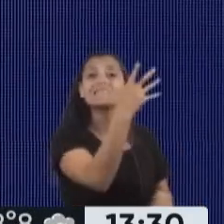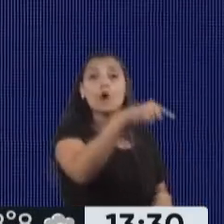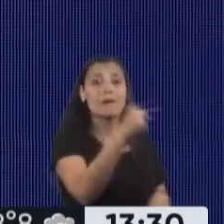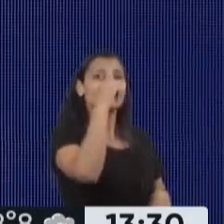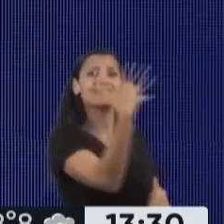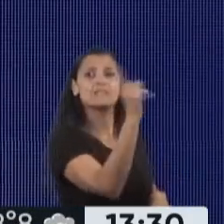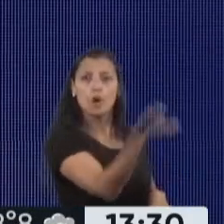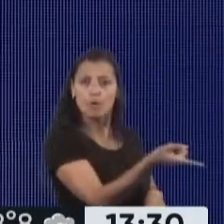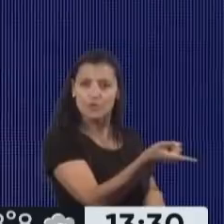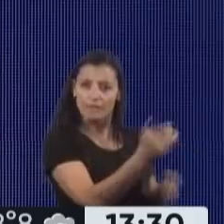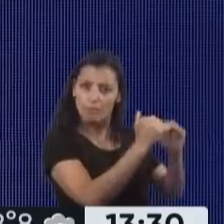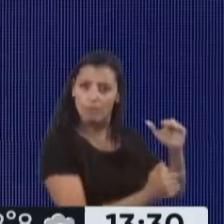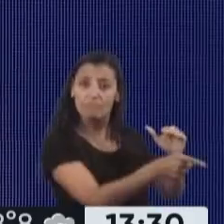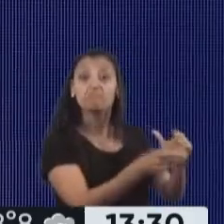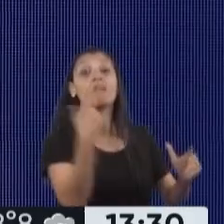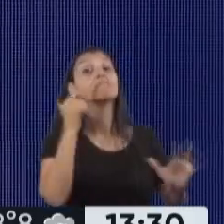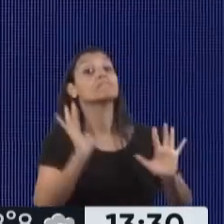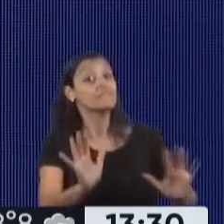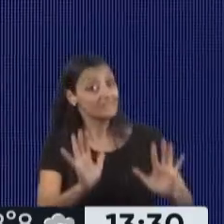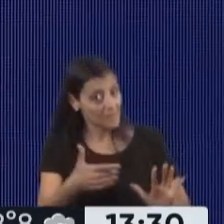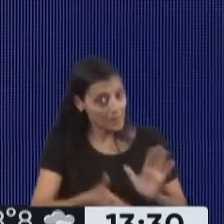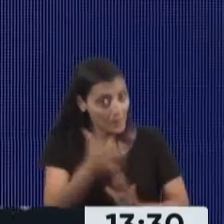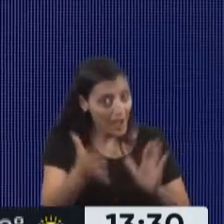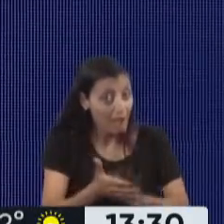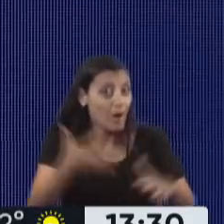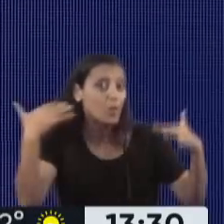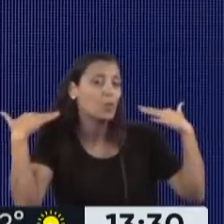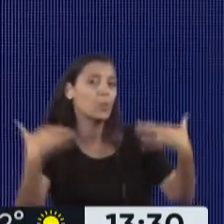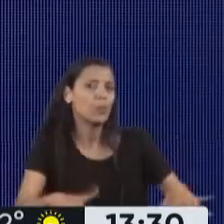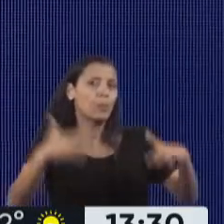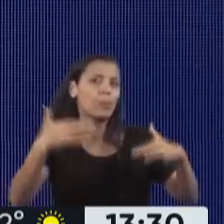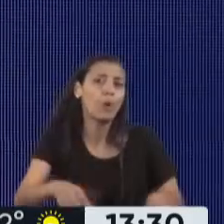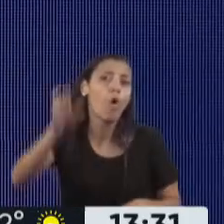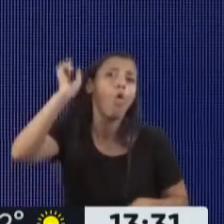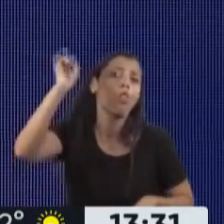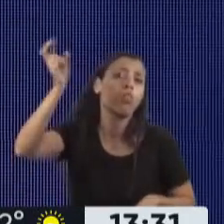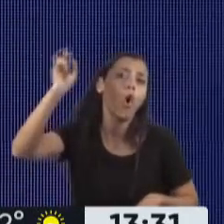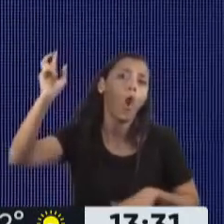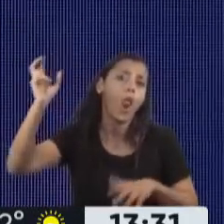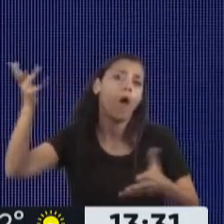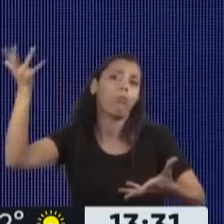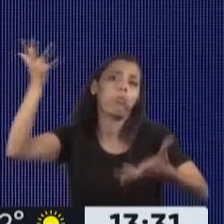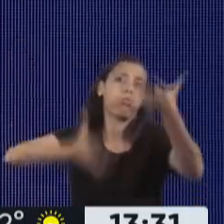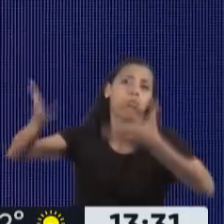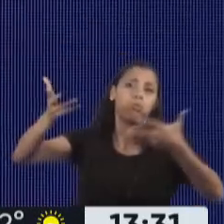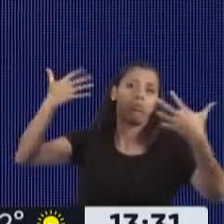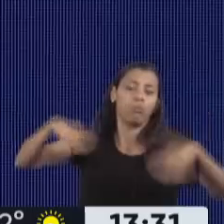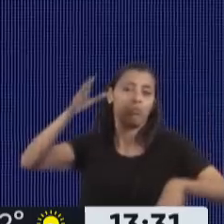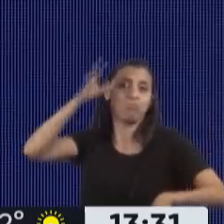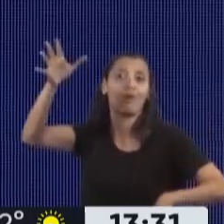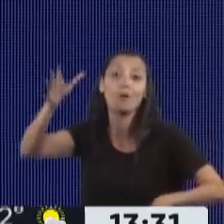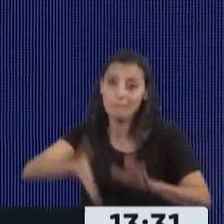lo tanto, prepárense porque se viene una tremenda oleada de dólares desde ese lugar. Obviamente